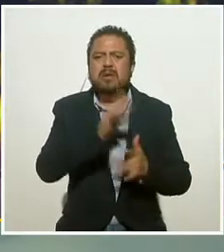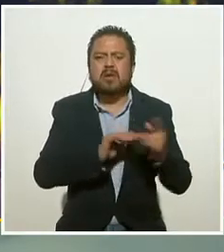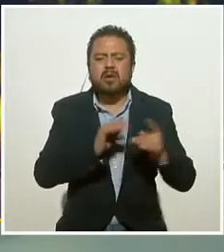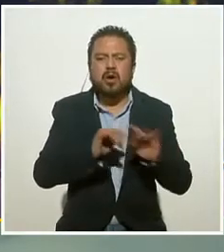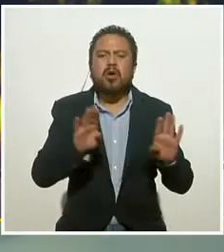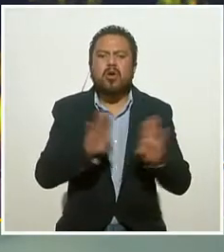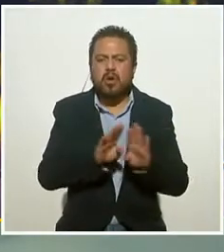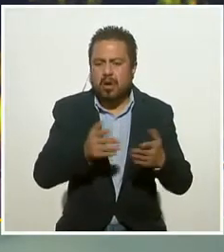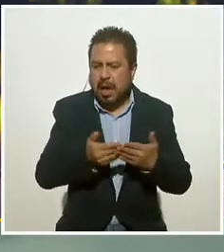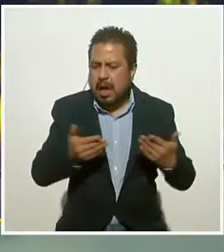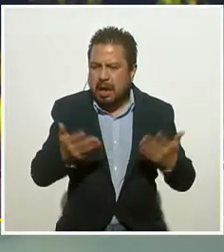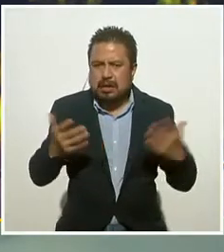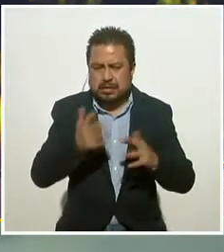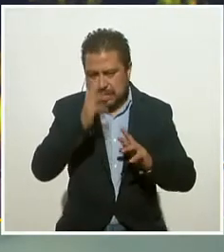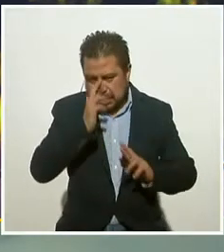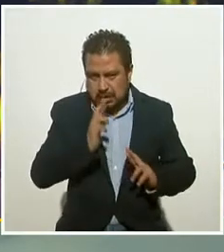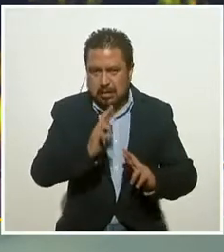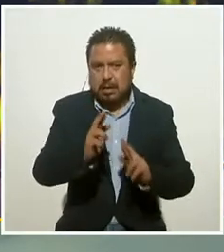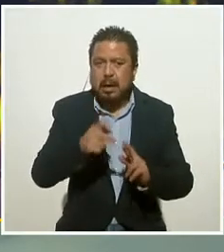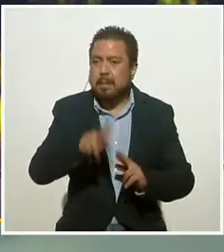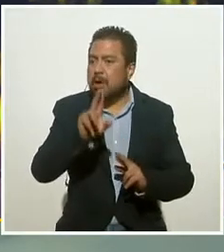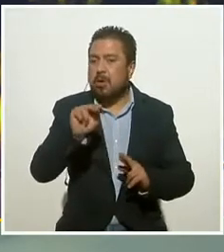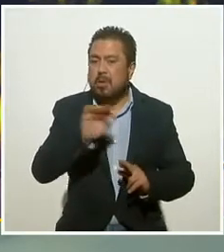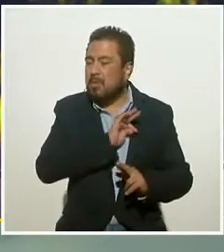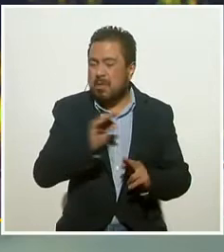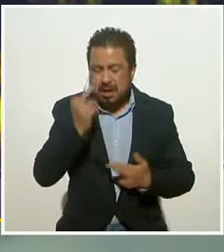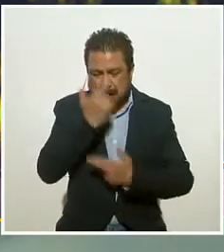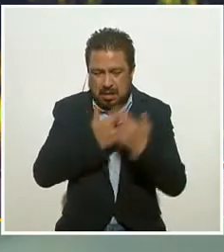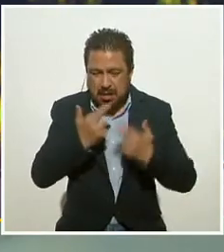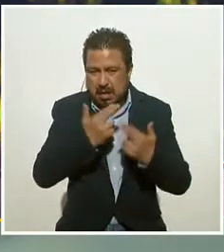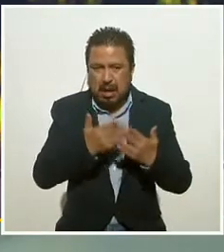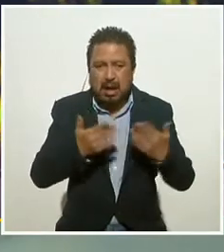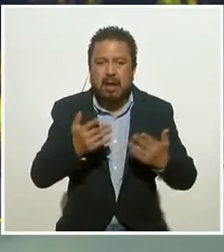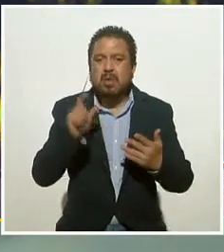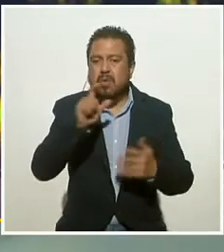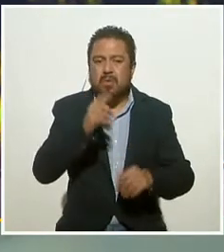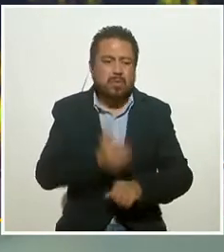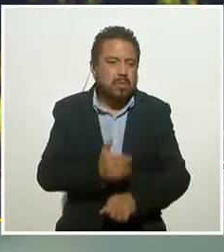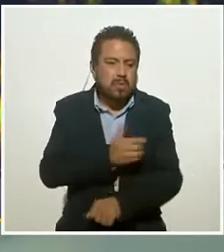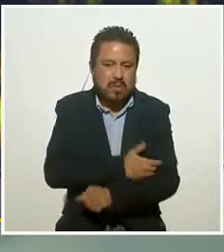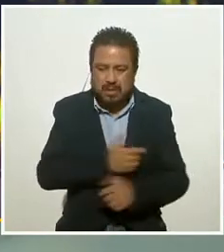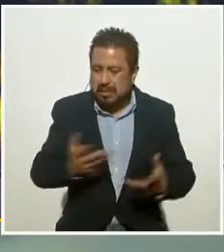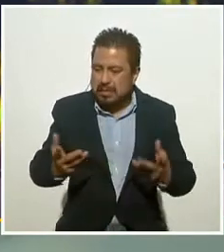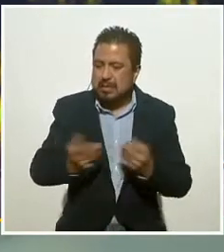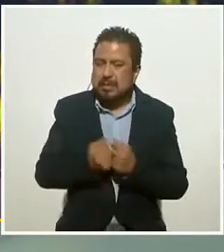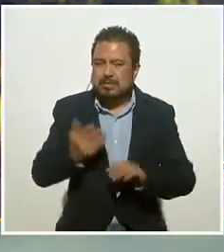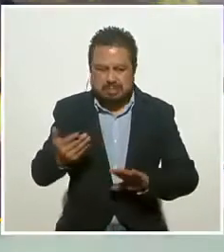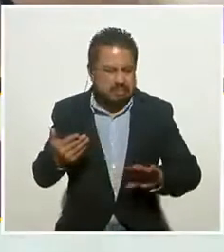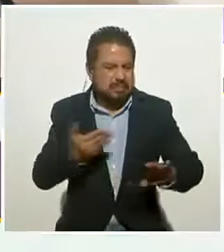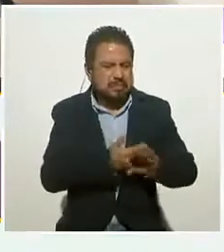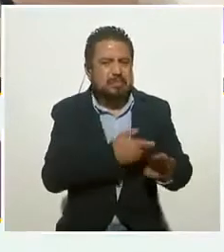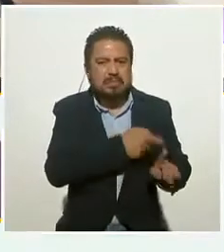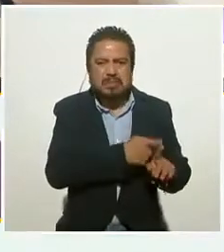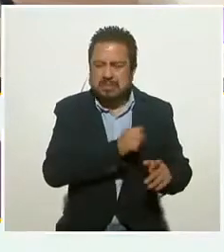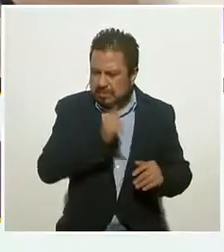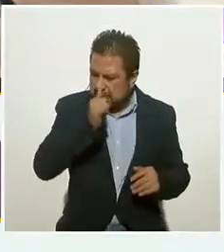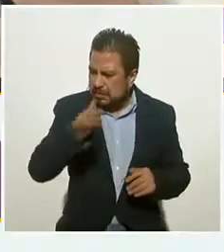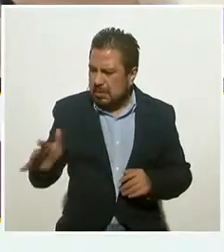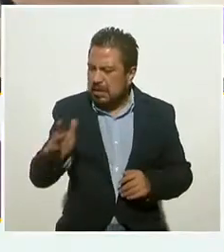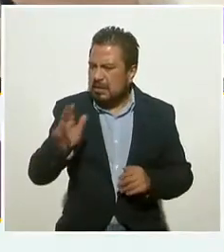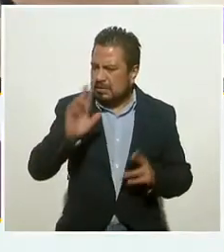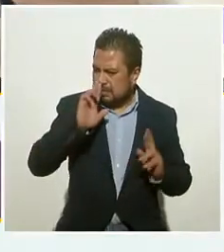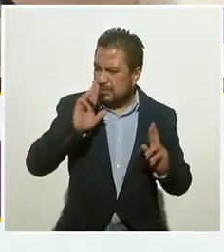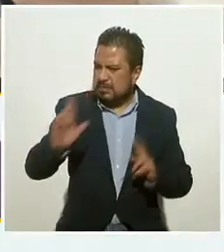sería actuar de manera respetuosa, pero si no se puede regular en el momento en que un compañerito lo agrede, pues sale el enojo y